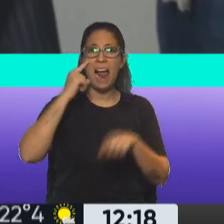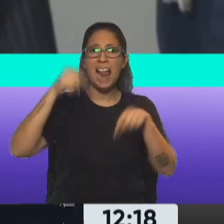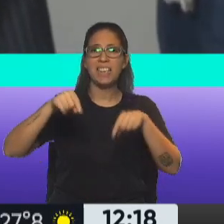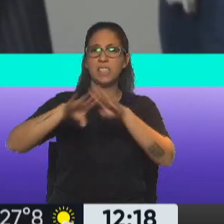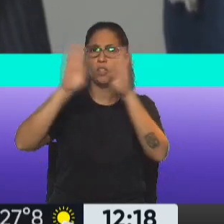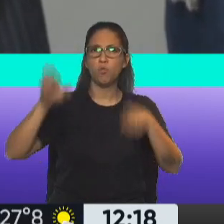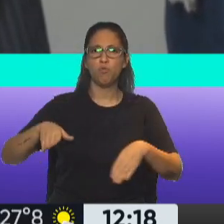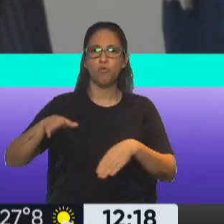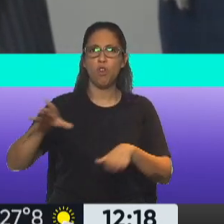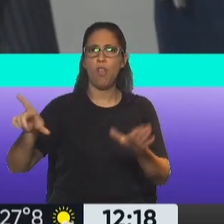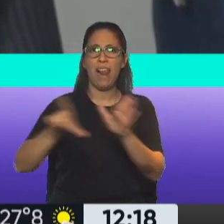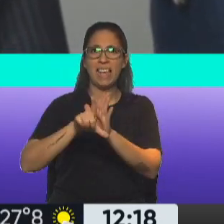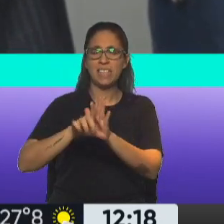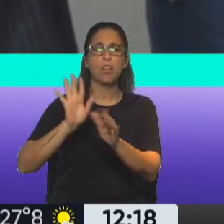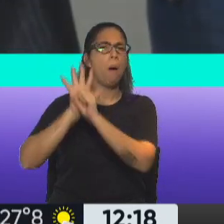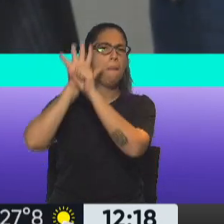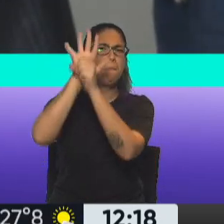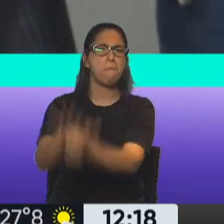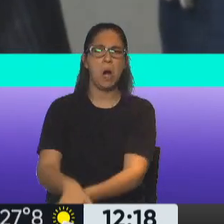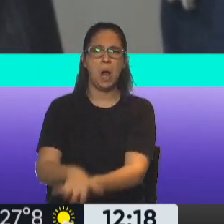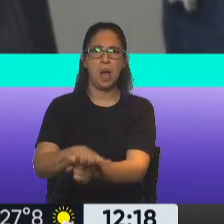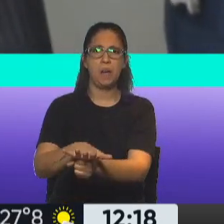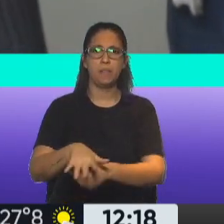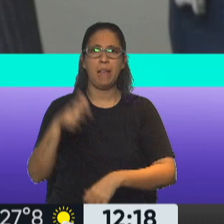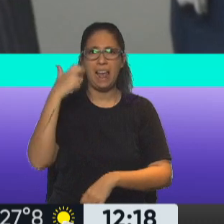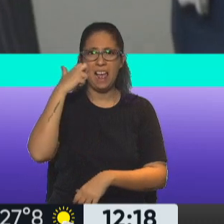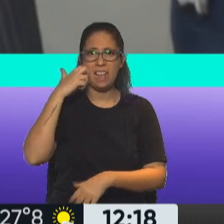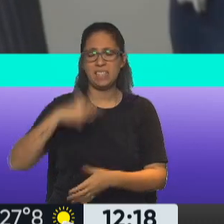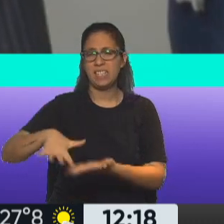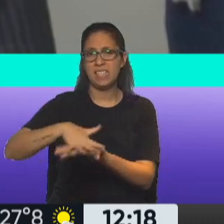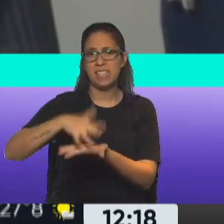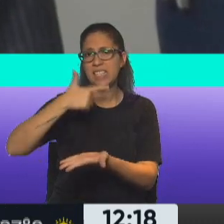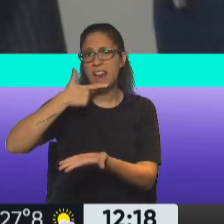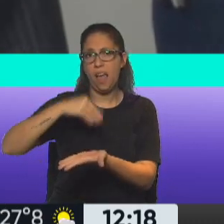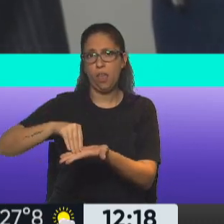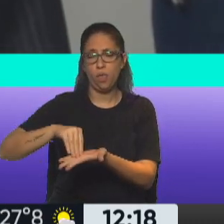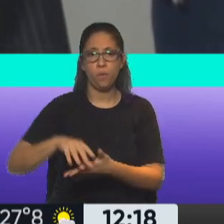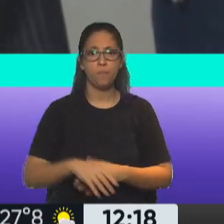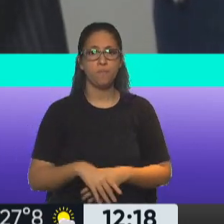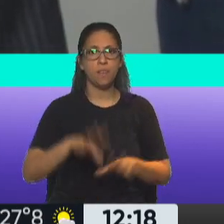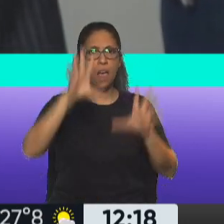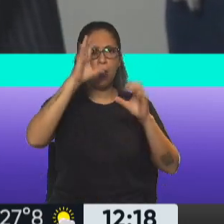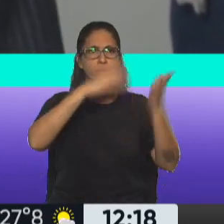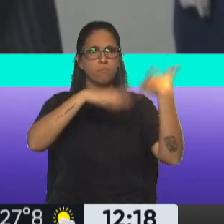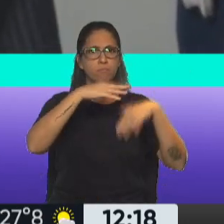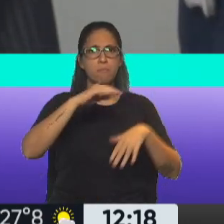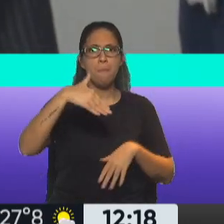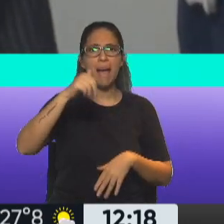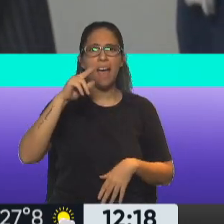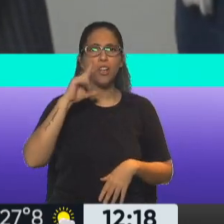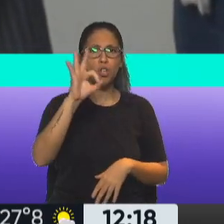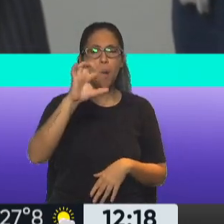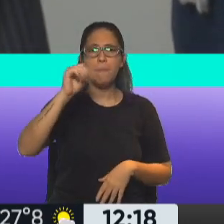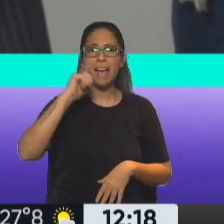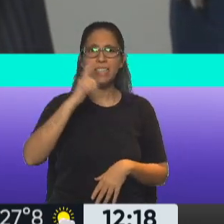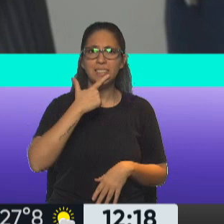para este poder que es el Poder Legislativo y el Senado de la Nación. Recordábamos también el caso de Mario País, que también